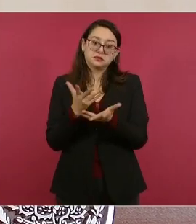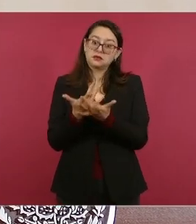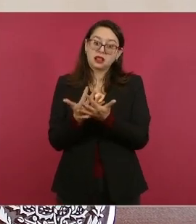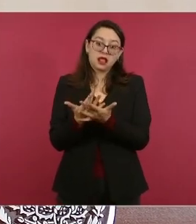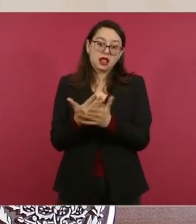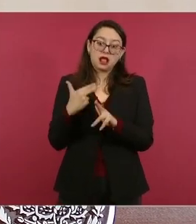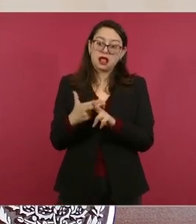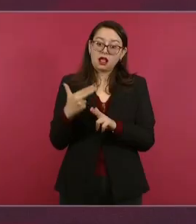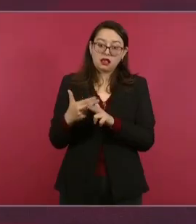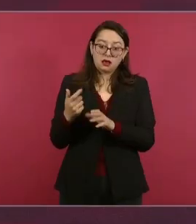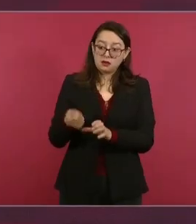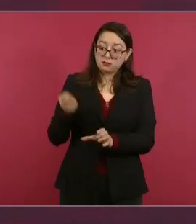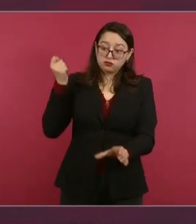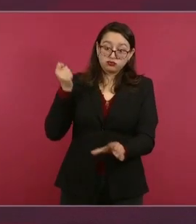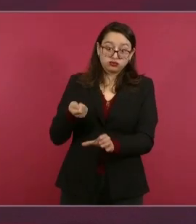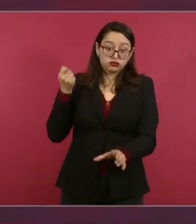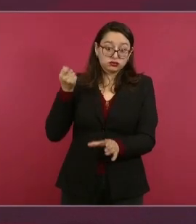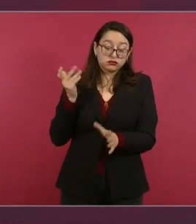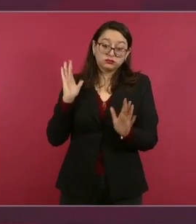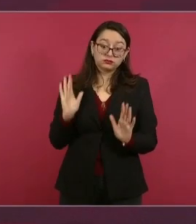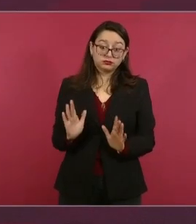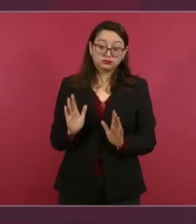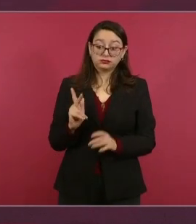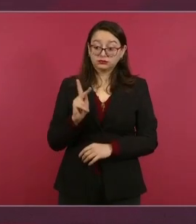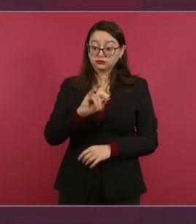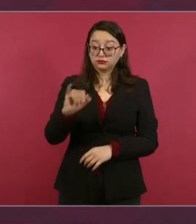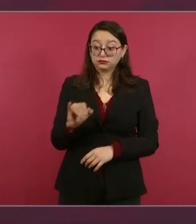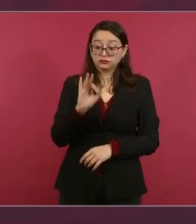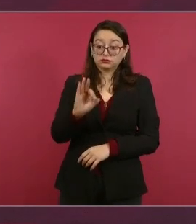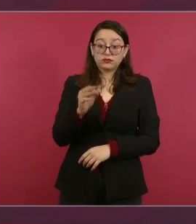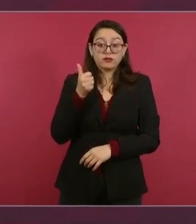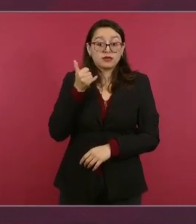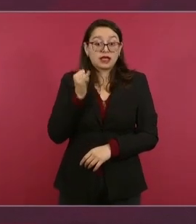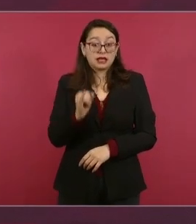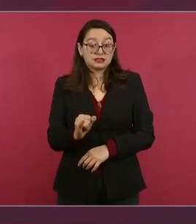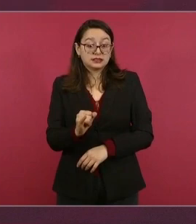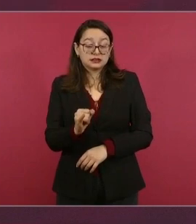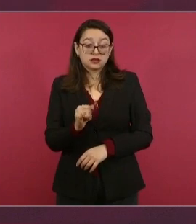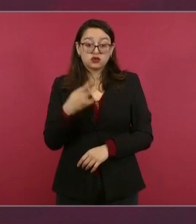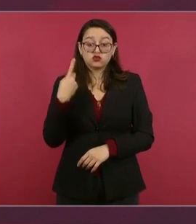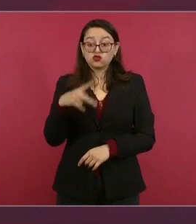Para eso es el Poder Judicial. Ellos,